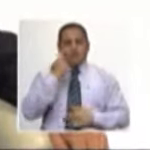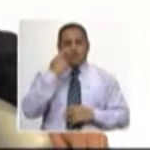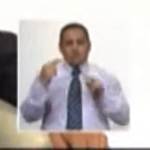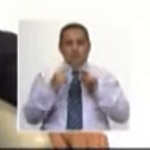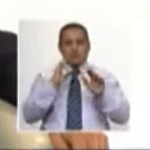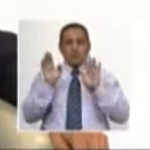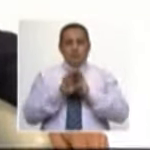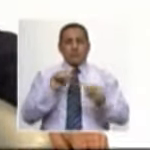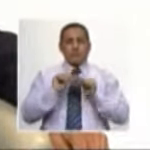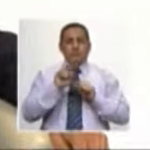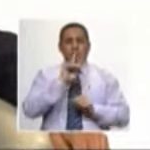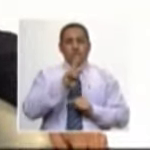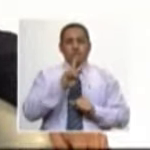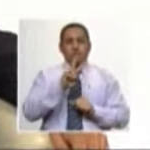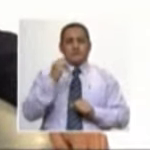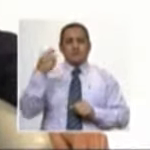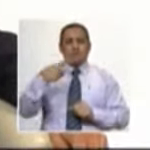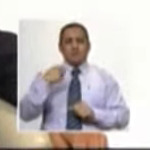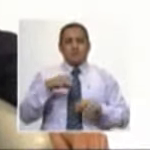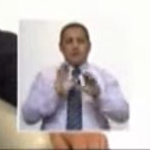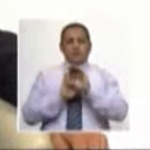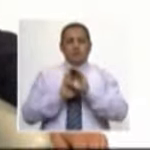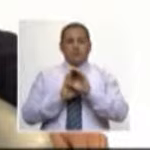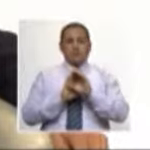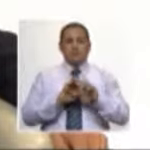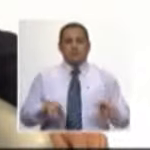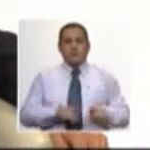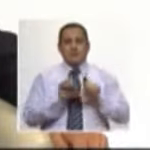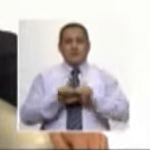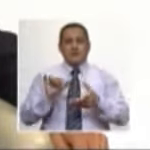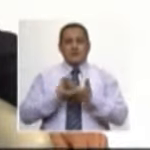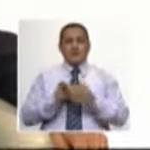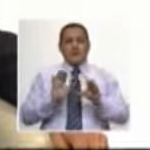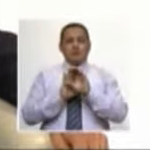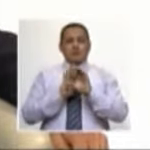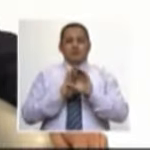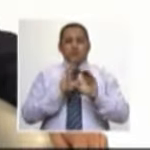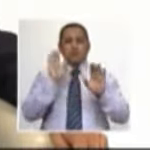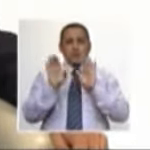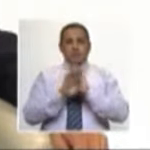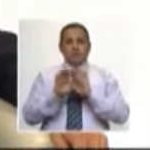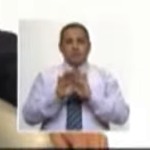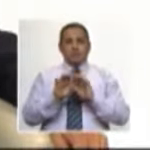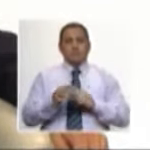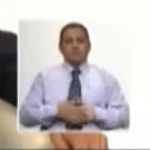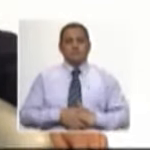artículo 2, inciso segundo de la Constitución, cuando la Constitución